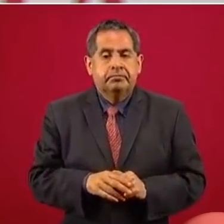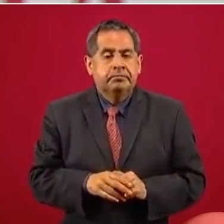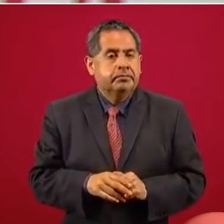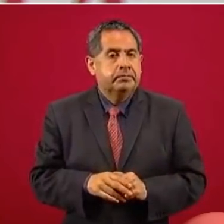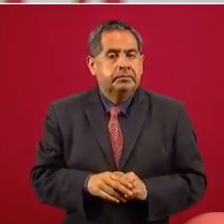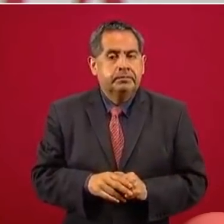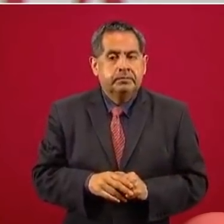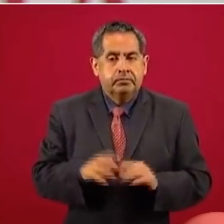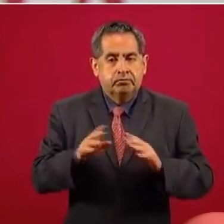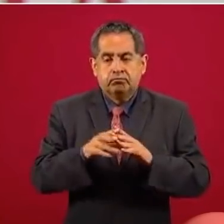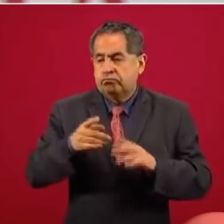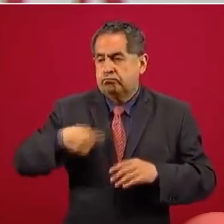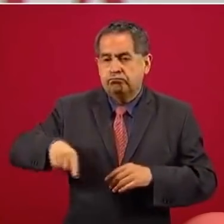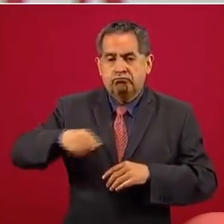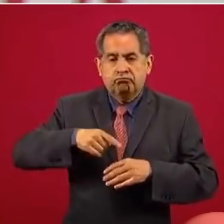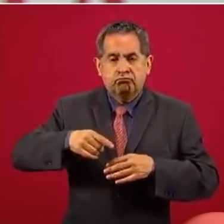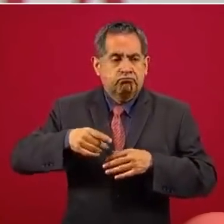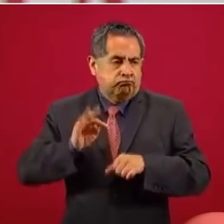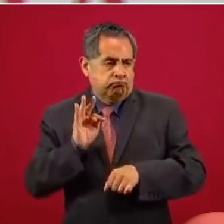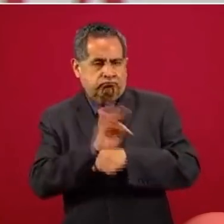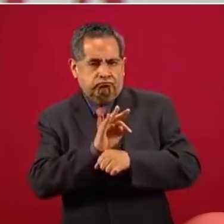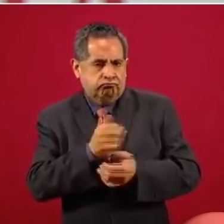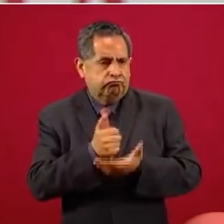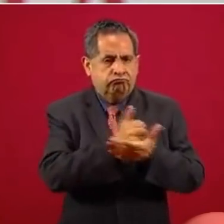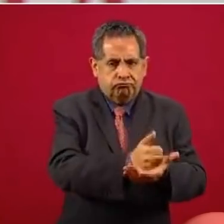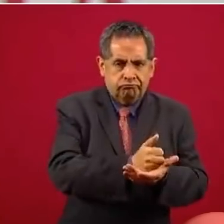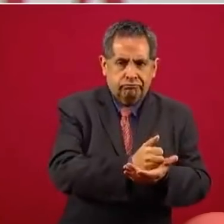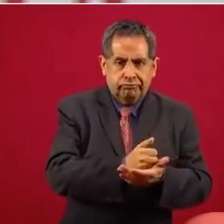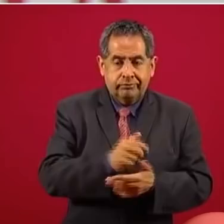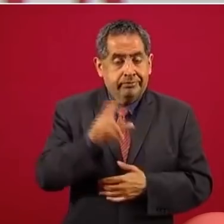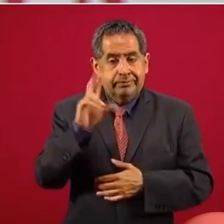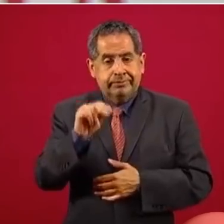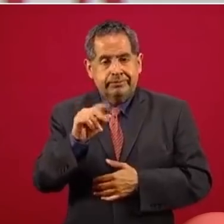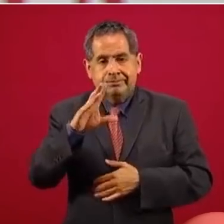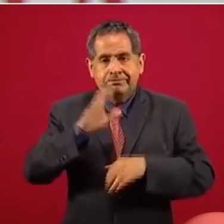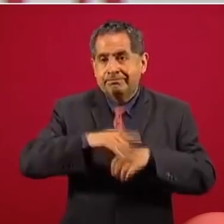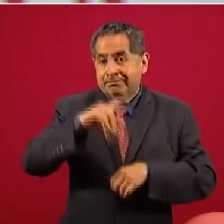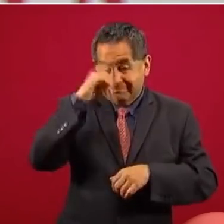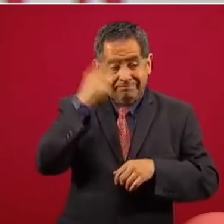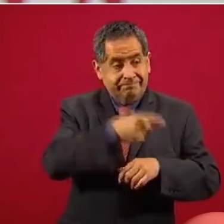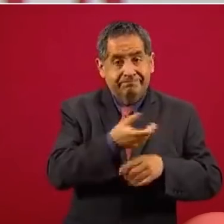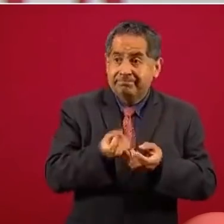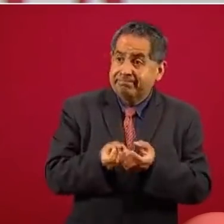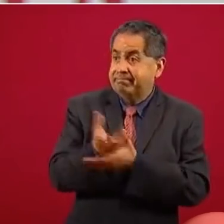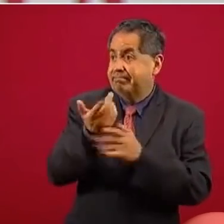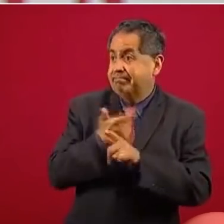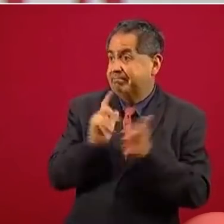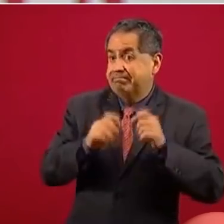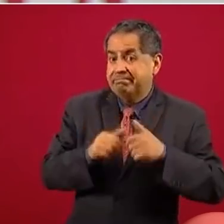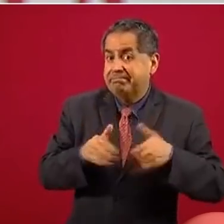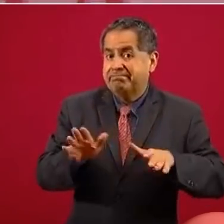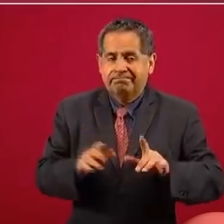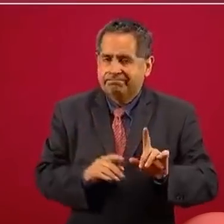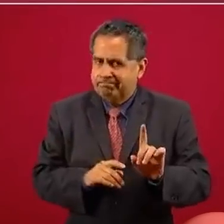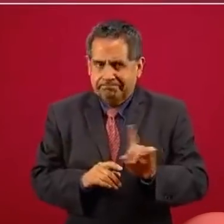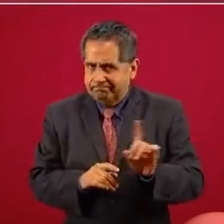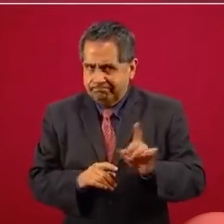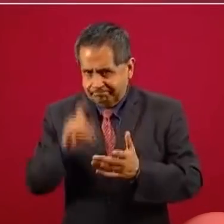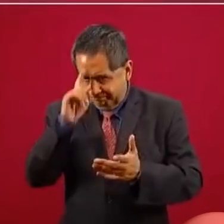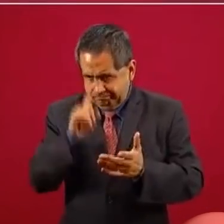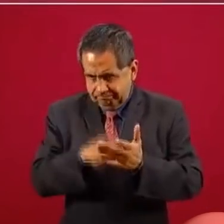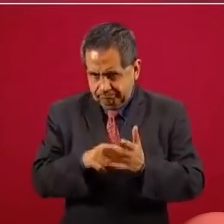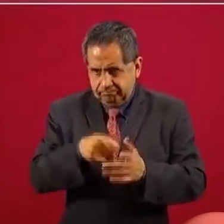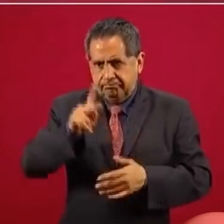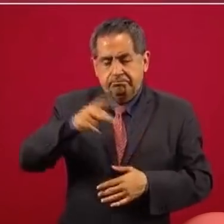con la defensa jurídica que podamos hacer, no vamos a lograr fácilmente su libertad, pero sí tenemos que